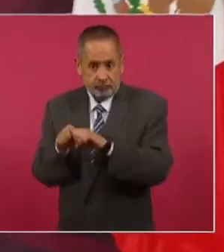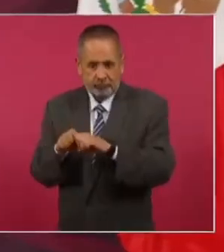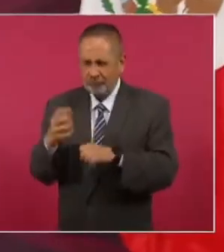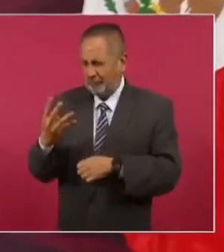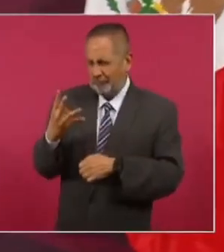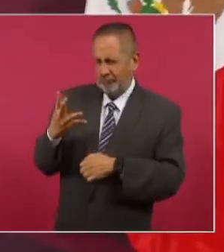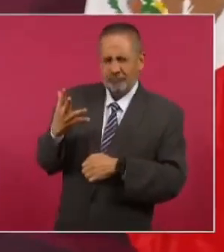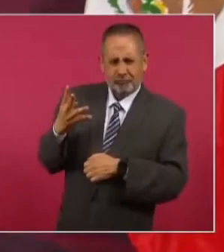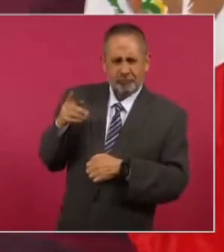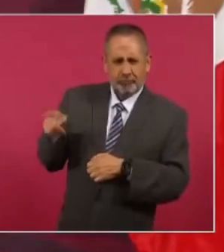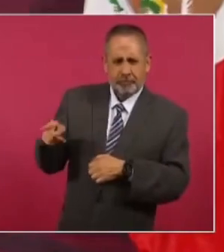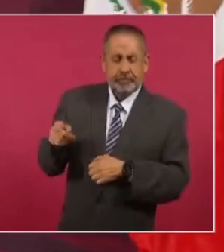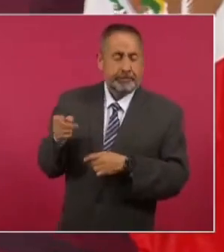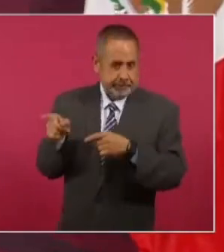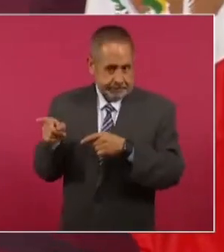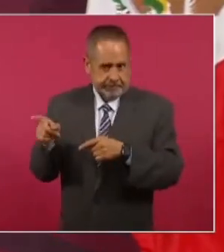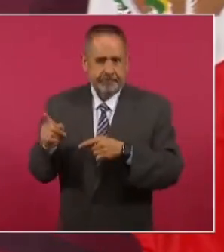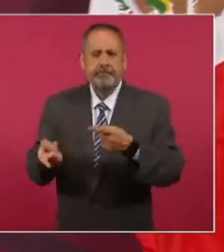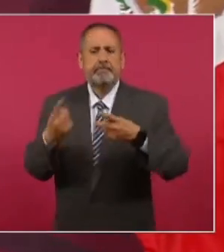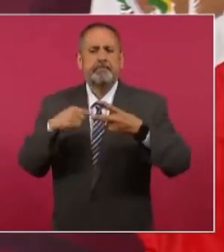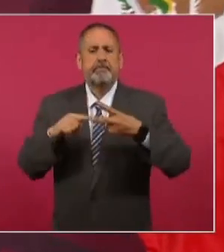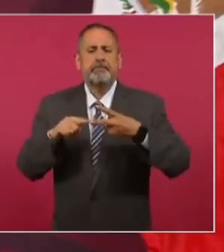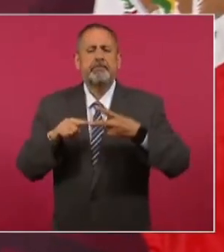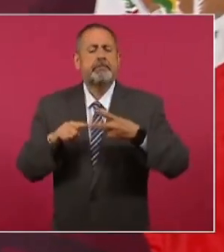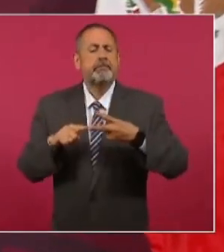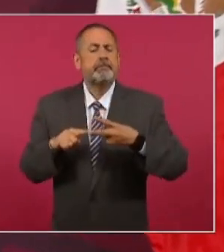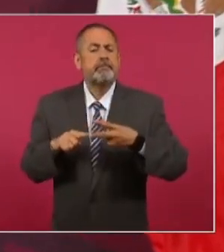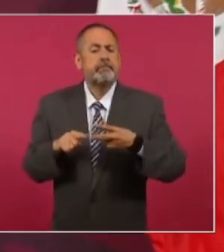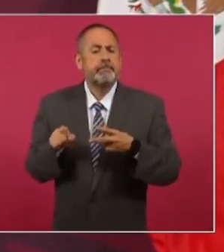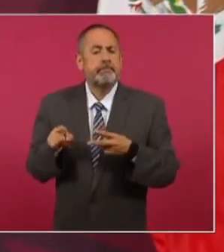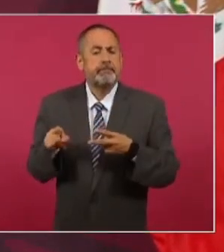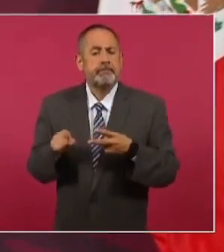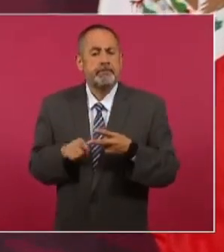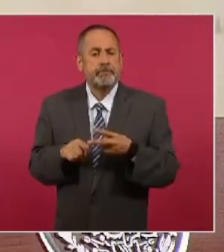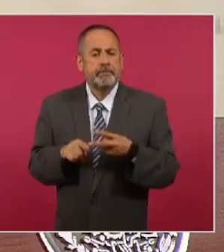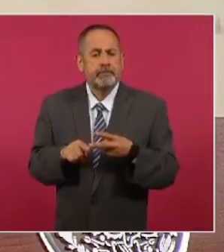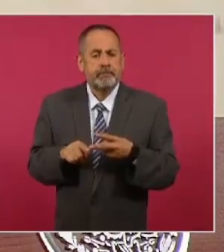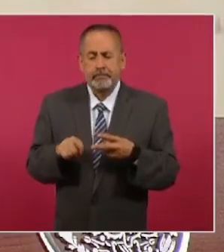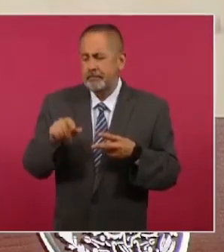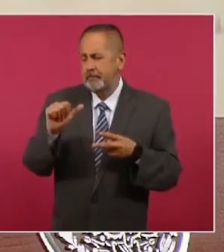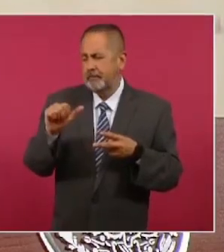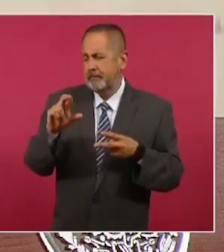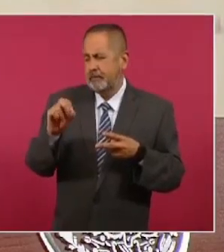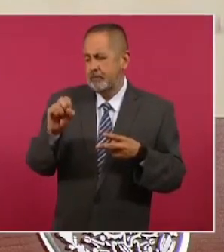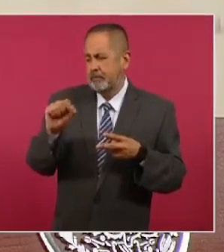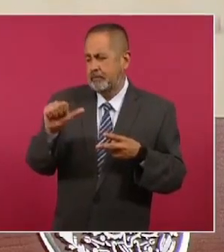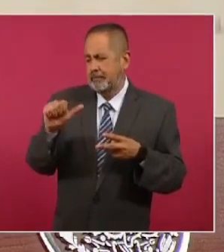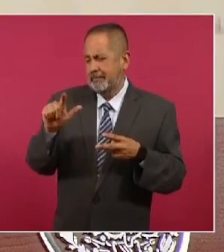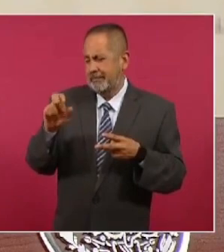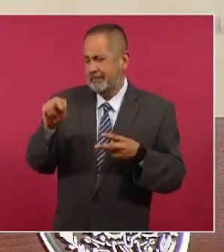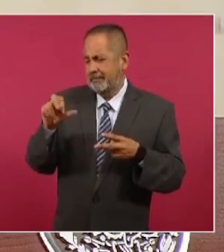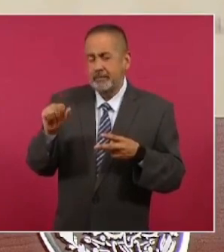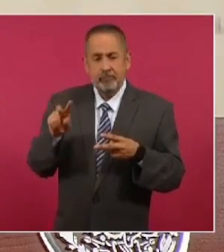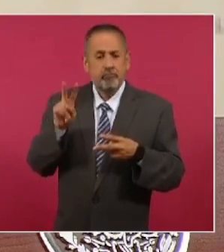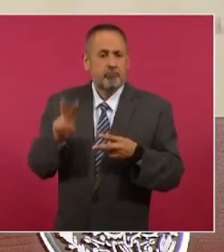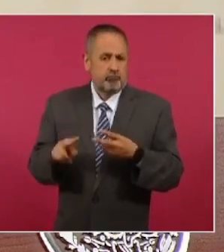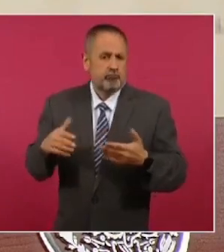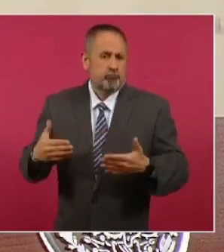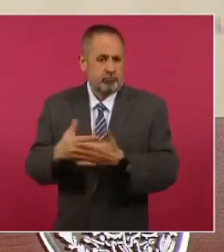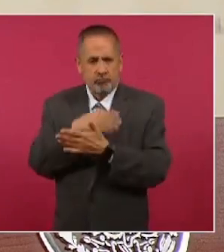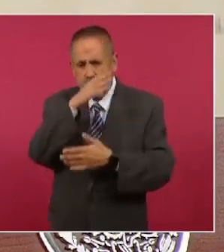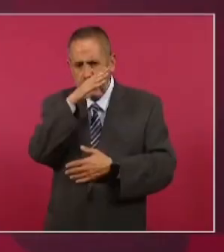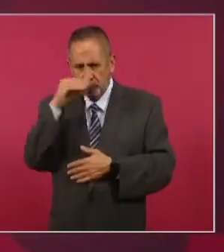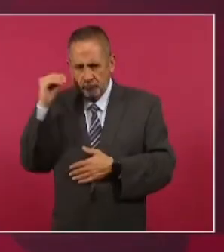el otro que lució mucho fue a Rosarena de origen cubano